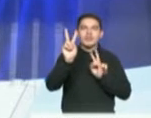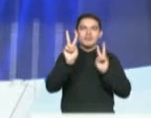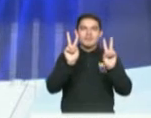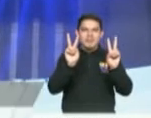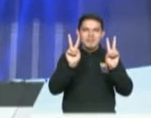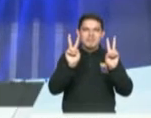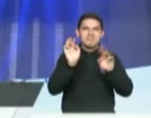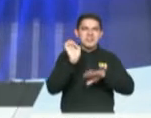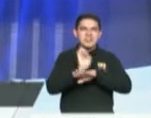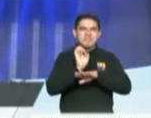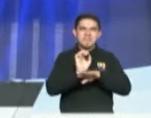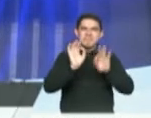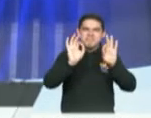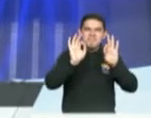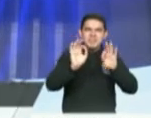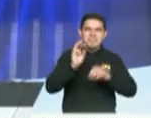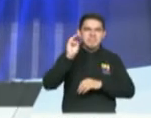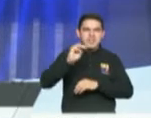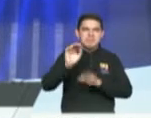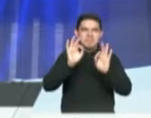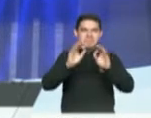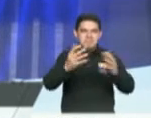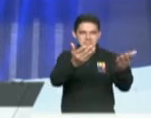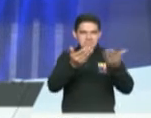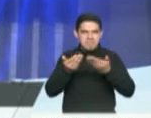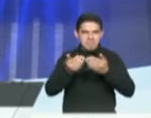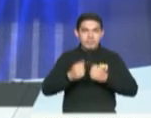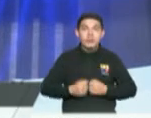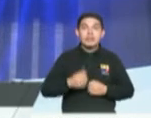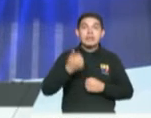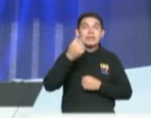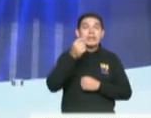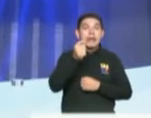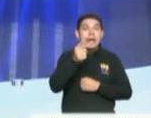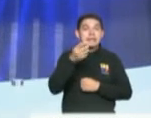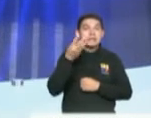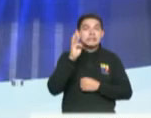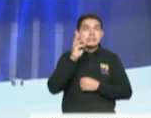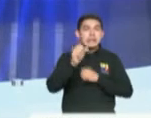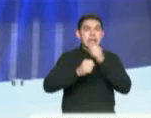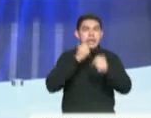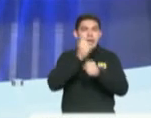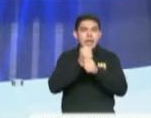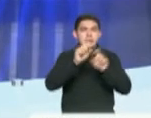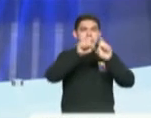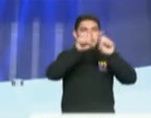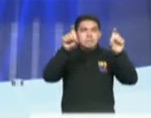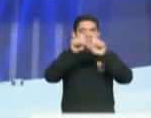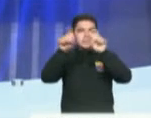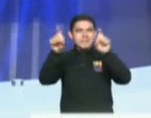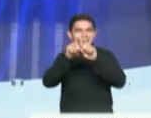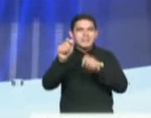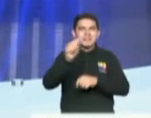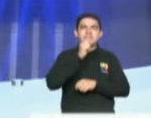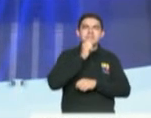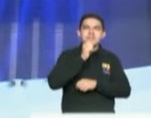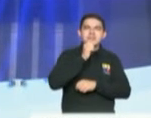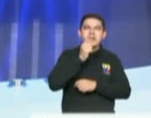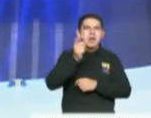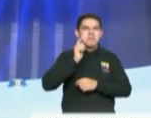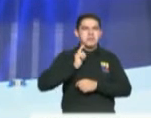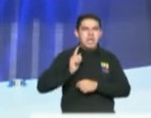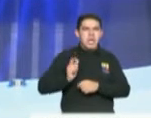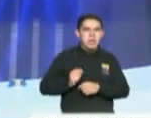gran martes 11 de octubre bienvenidos porque hace 16 años las empresas que ofertan servicios de medicina prepagada no contaron con